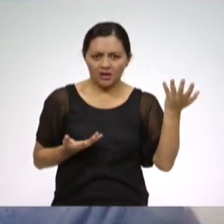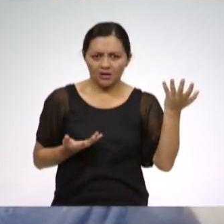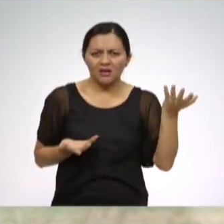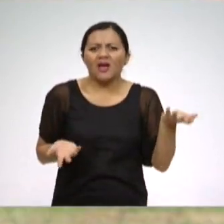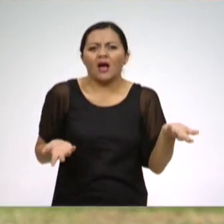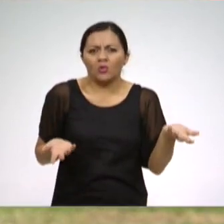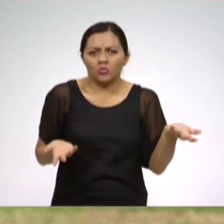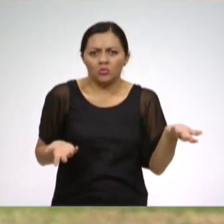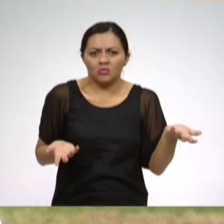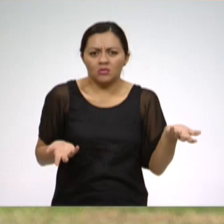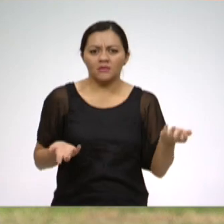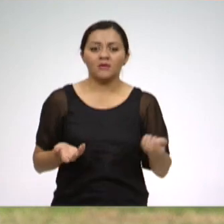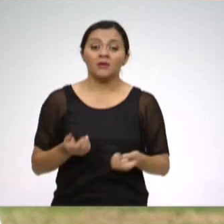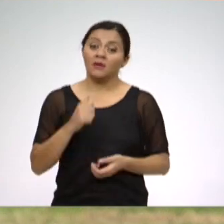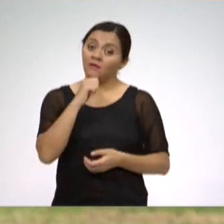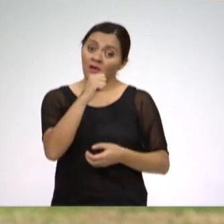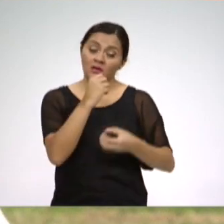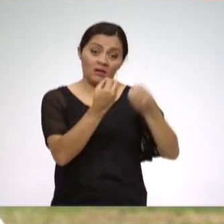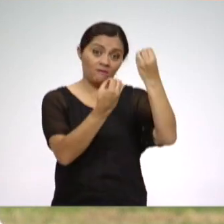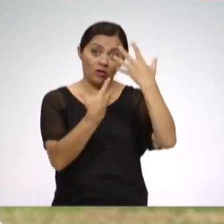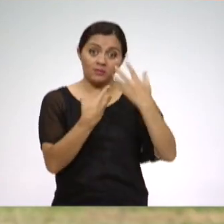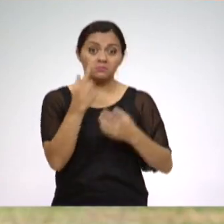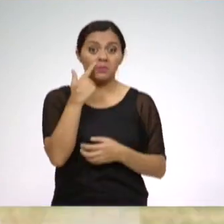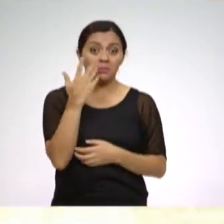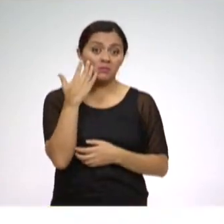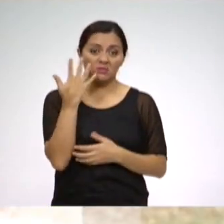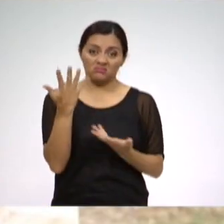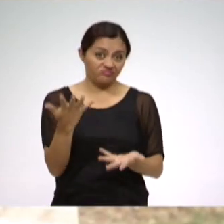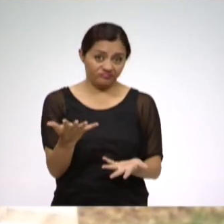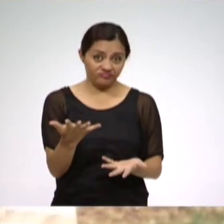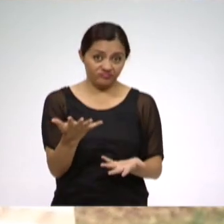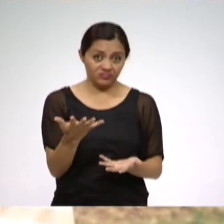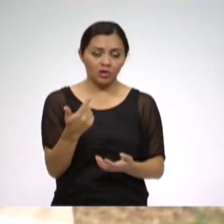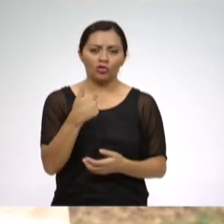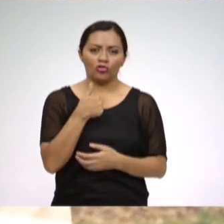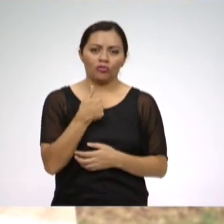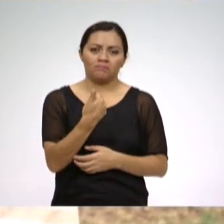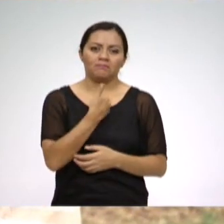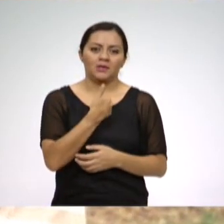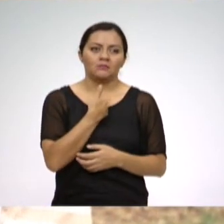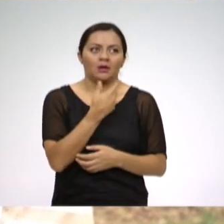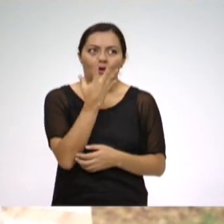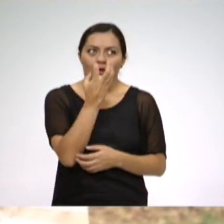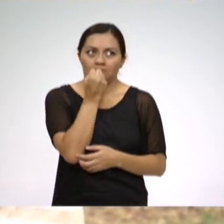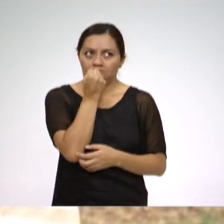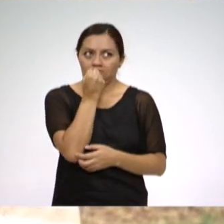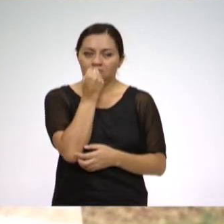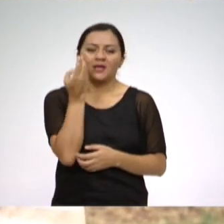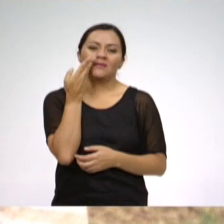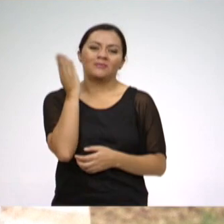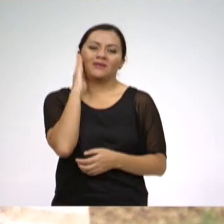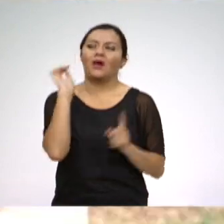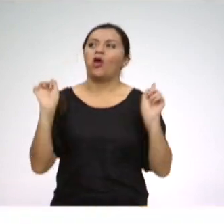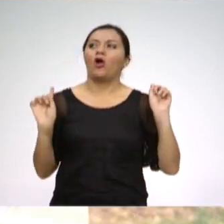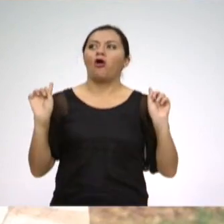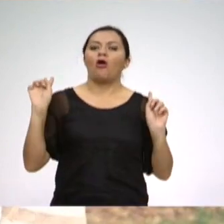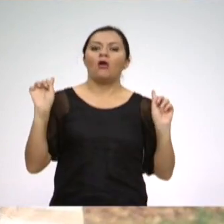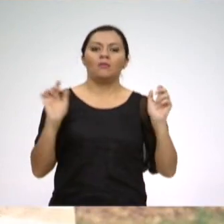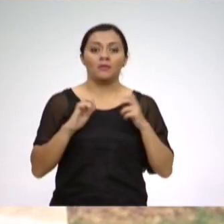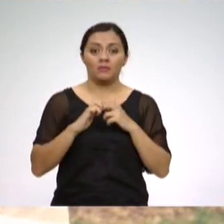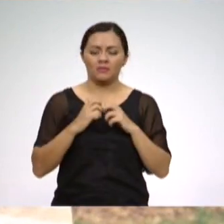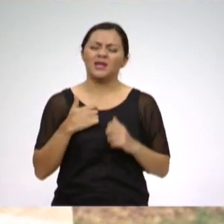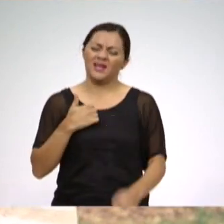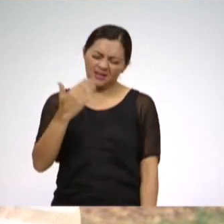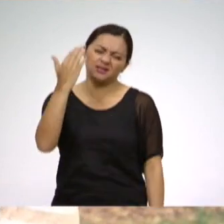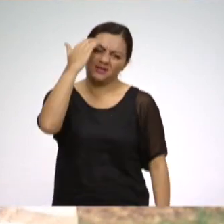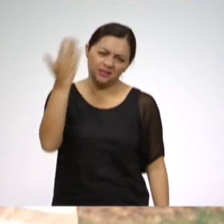mí? Falta de información de parte de los padres, la hipocresía de parte de uno mismo que no dice nada y que jura que no está haciendo nada cuando en realidad